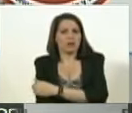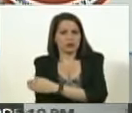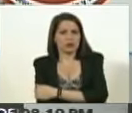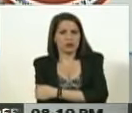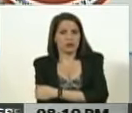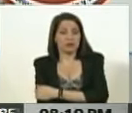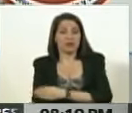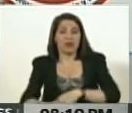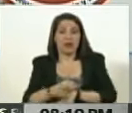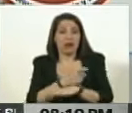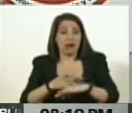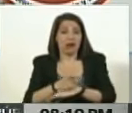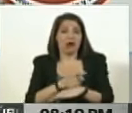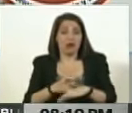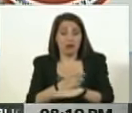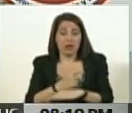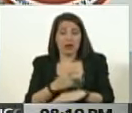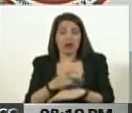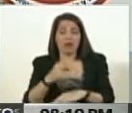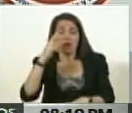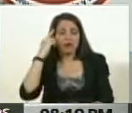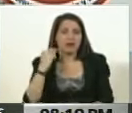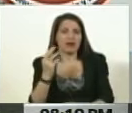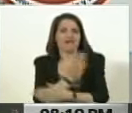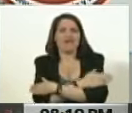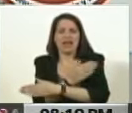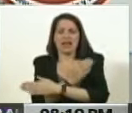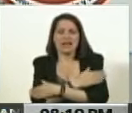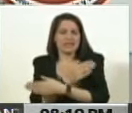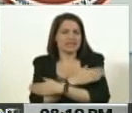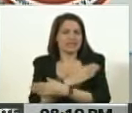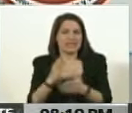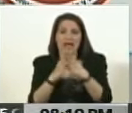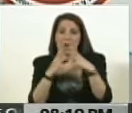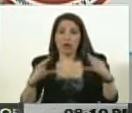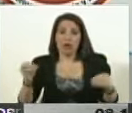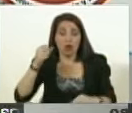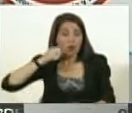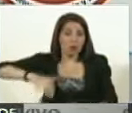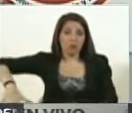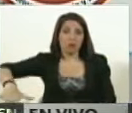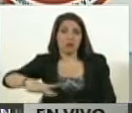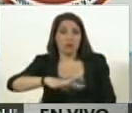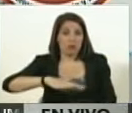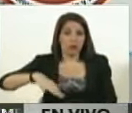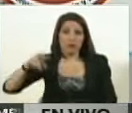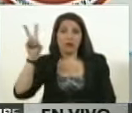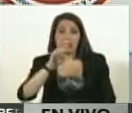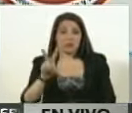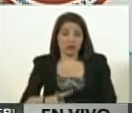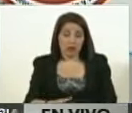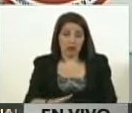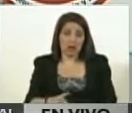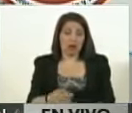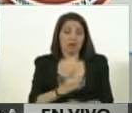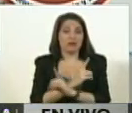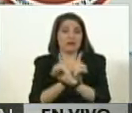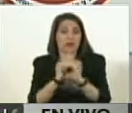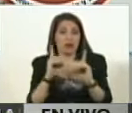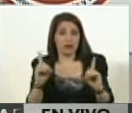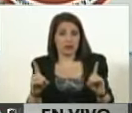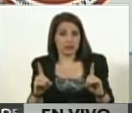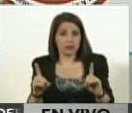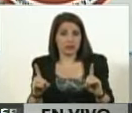El gobierno bolivariano felicita de igual forma a todo el pueblo venezolano por su talante democrático